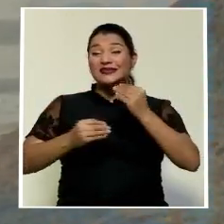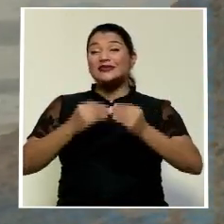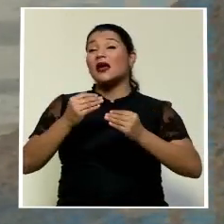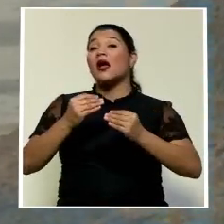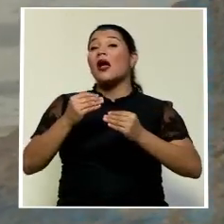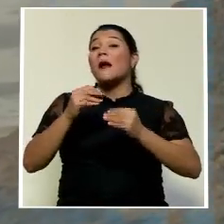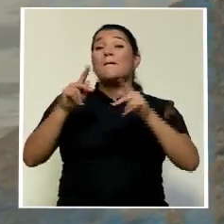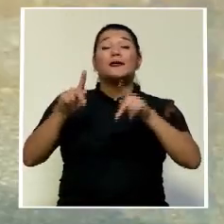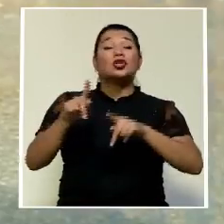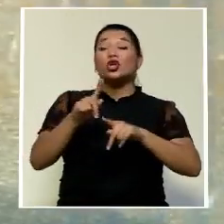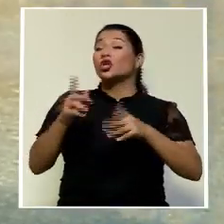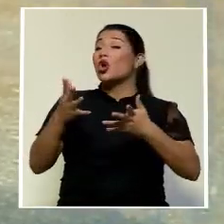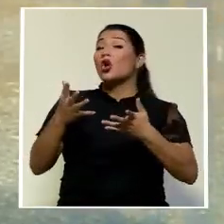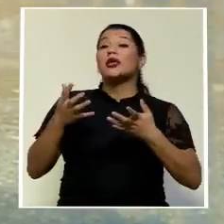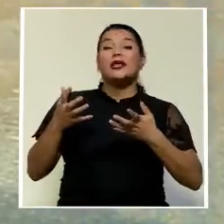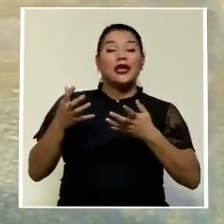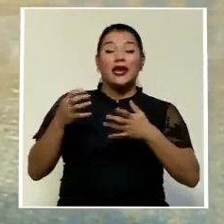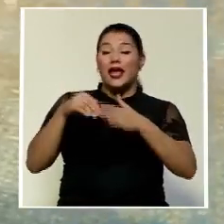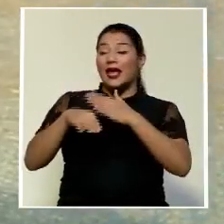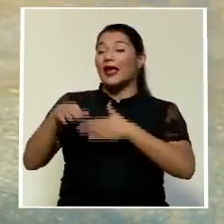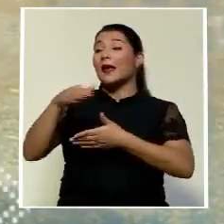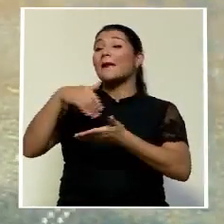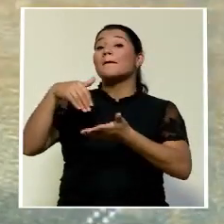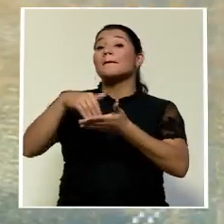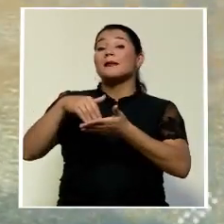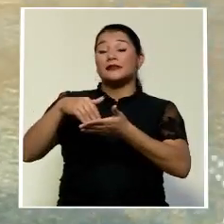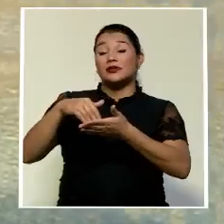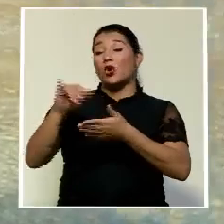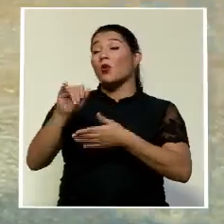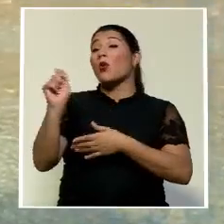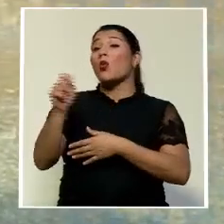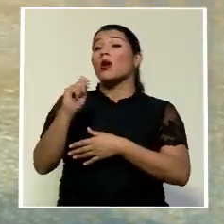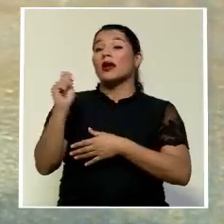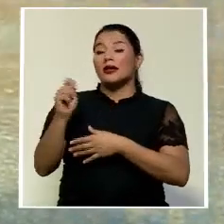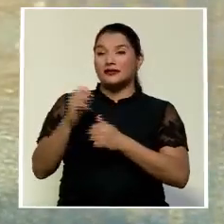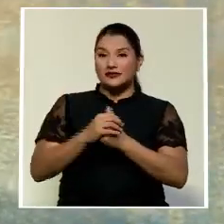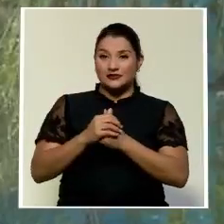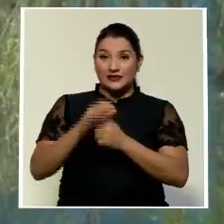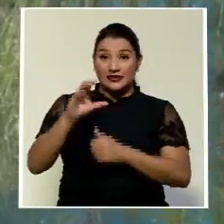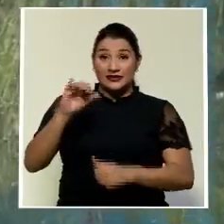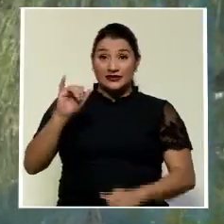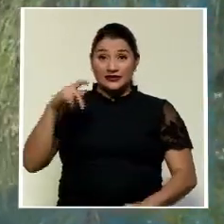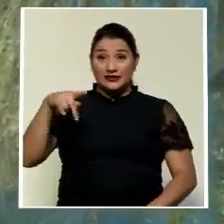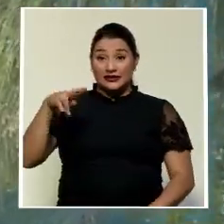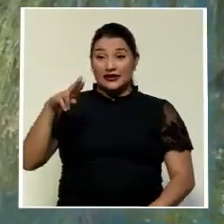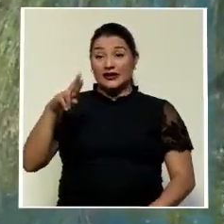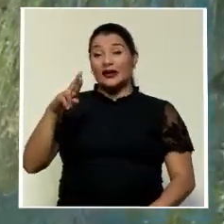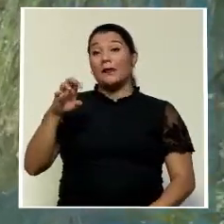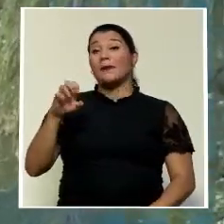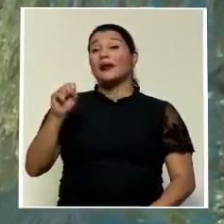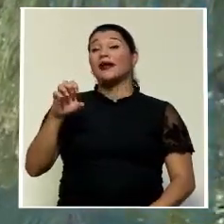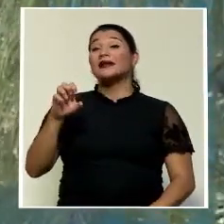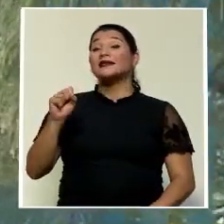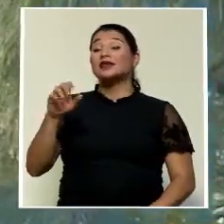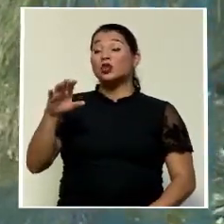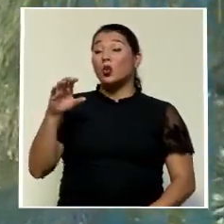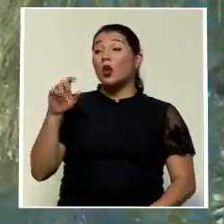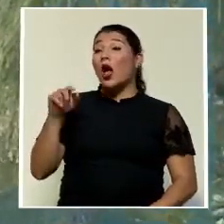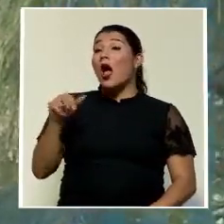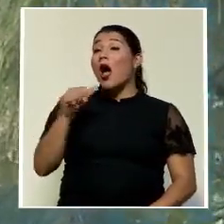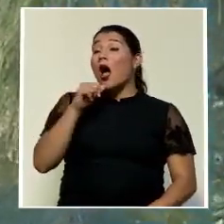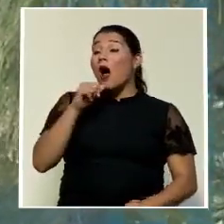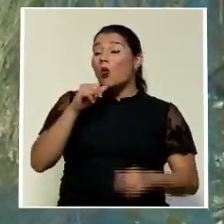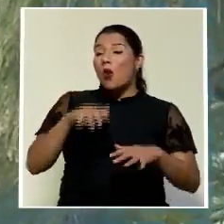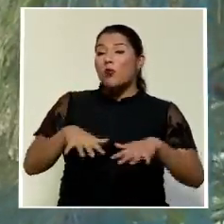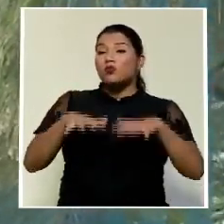anegamiento en sectores del Valle Central, Guanacaste. En Cipreses de Curridabat, las calles se